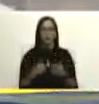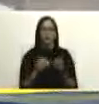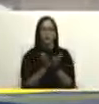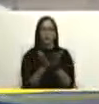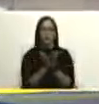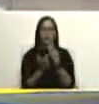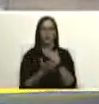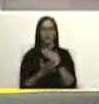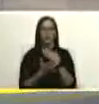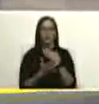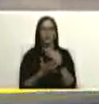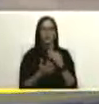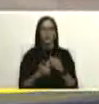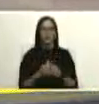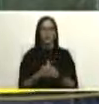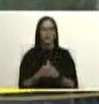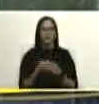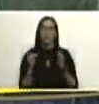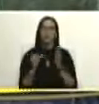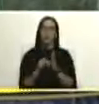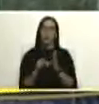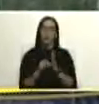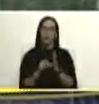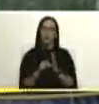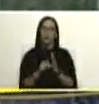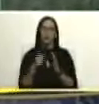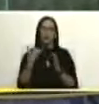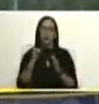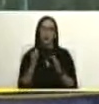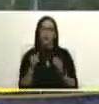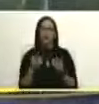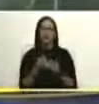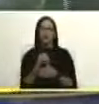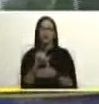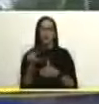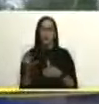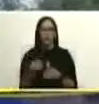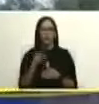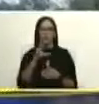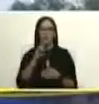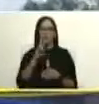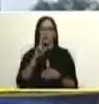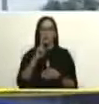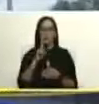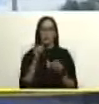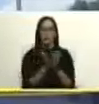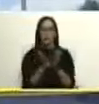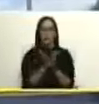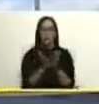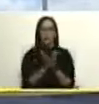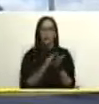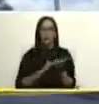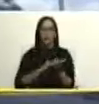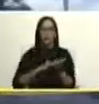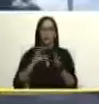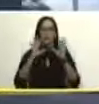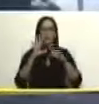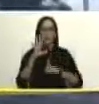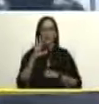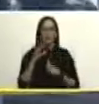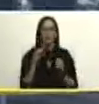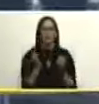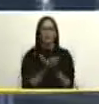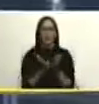Técnica Industrial Alfredo Maneiro, donde hay una matrícula estudiantil de 321 alumnos, se repararon 15 aulas,